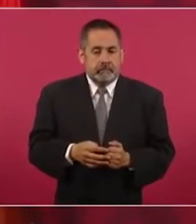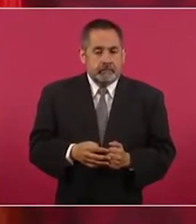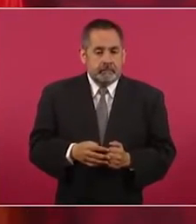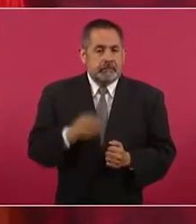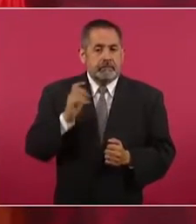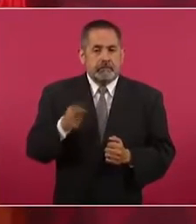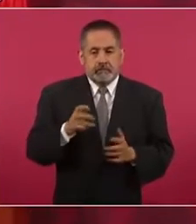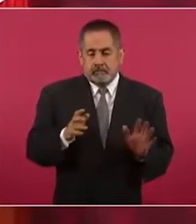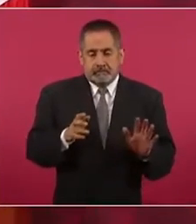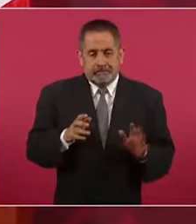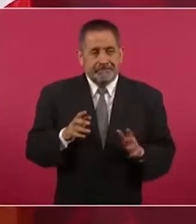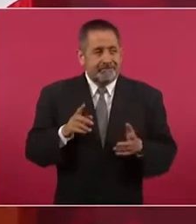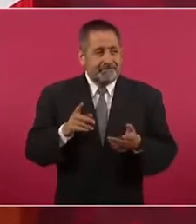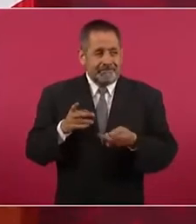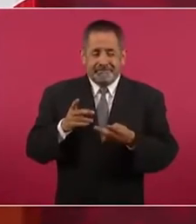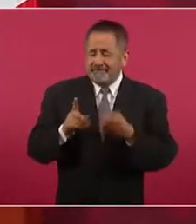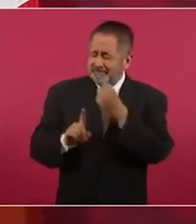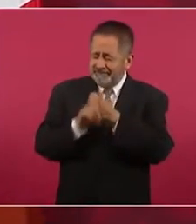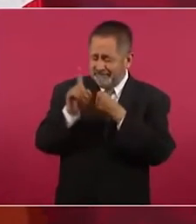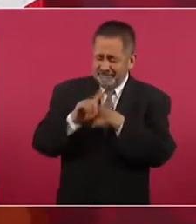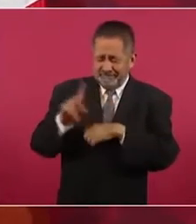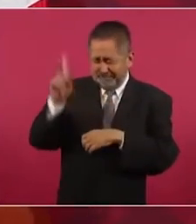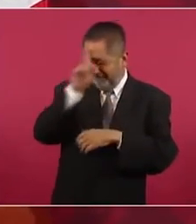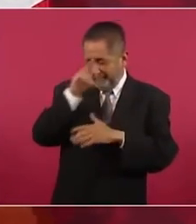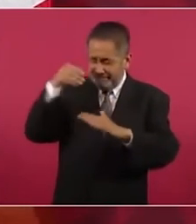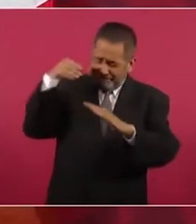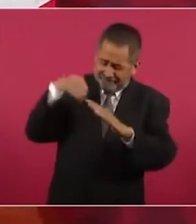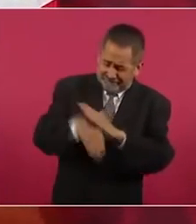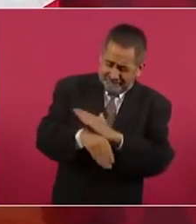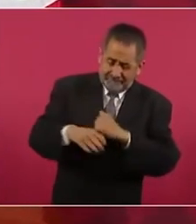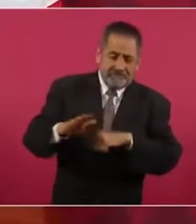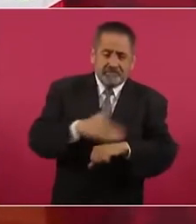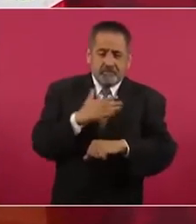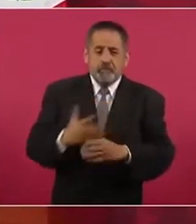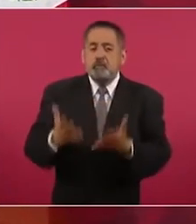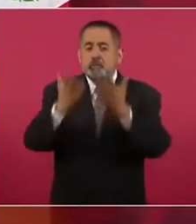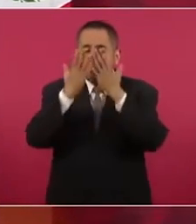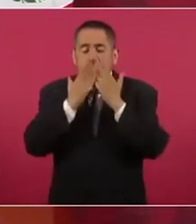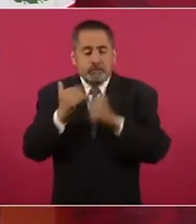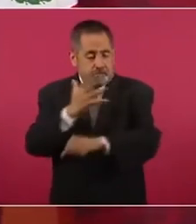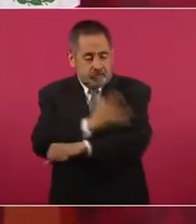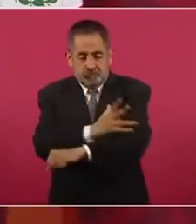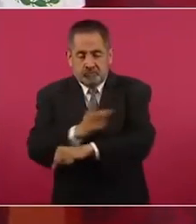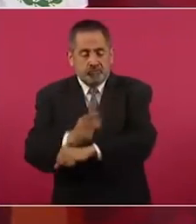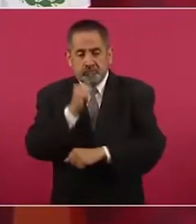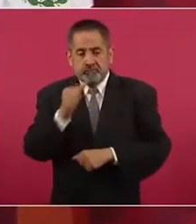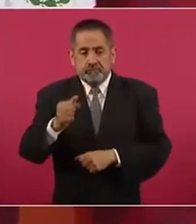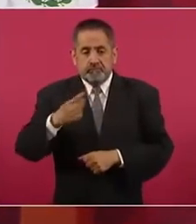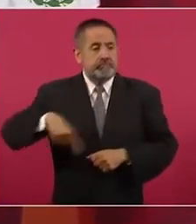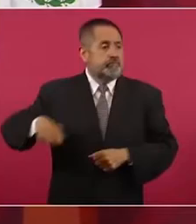Nada ha dañado más a México que la deshonestidad de los gobernantes.